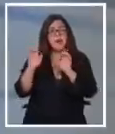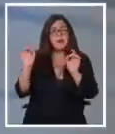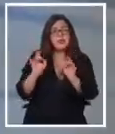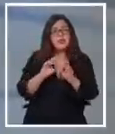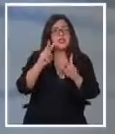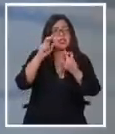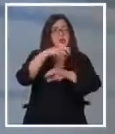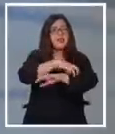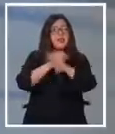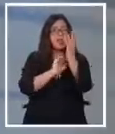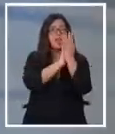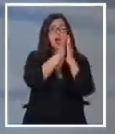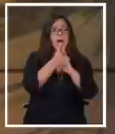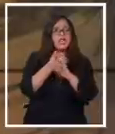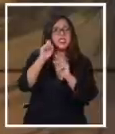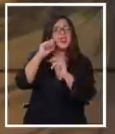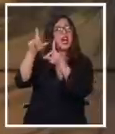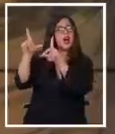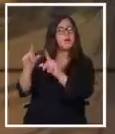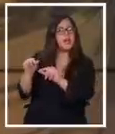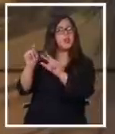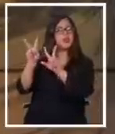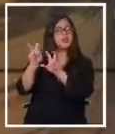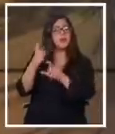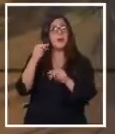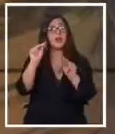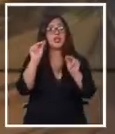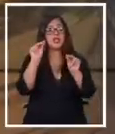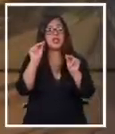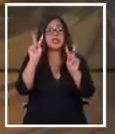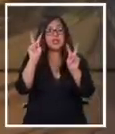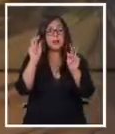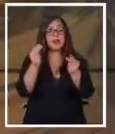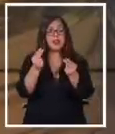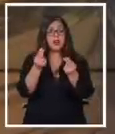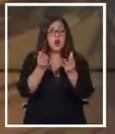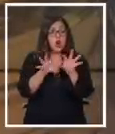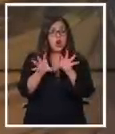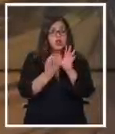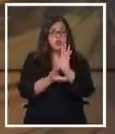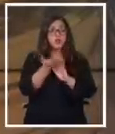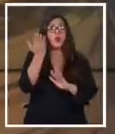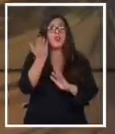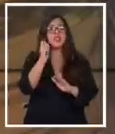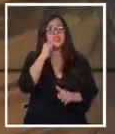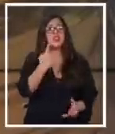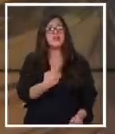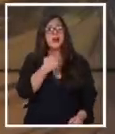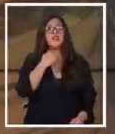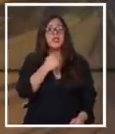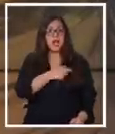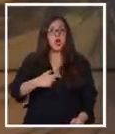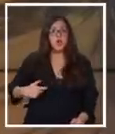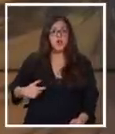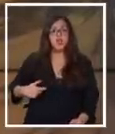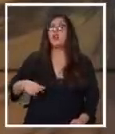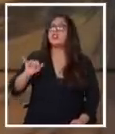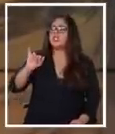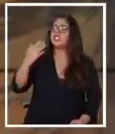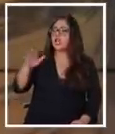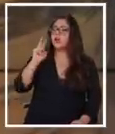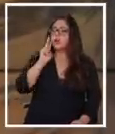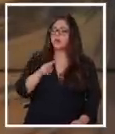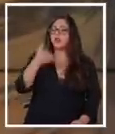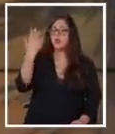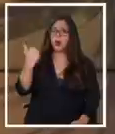mundo dice que la inflación es un tema que mata a gobiernos por cierto lo hemos visto en muchos países de la región y en chile como te decía